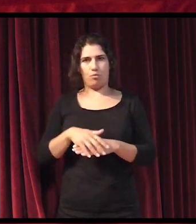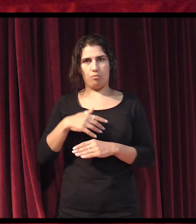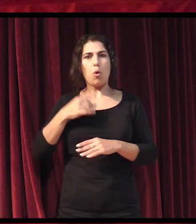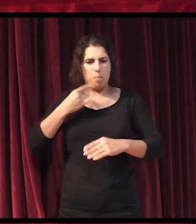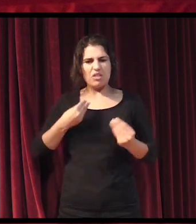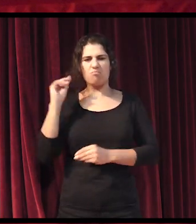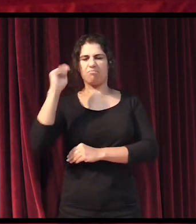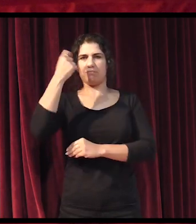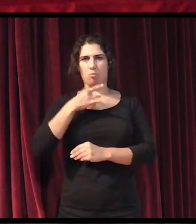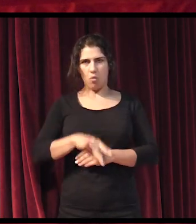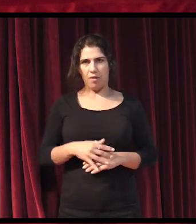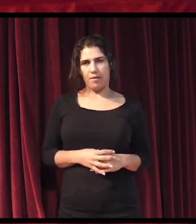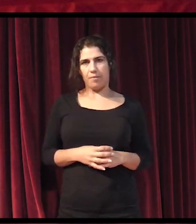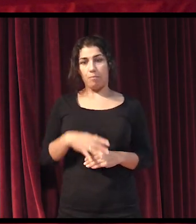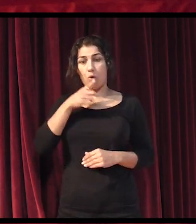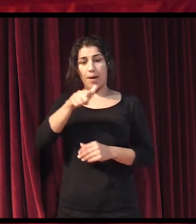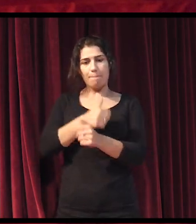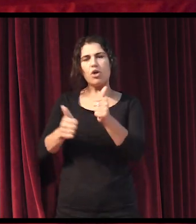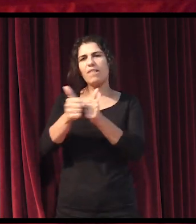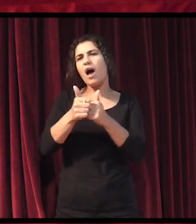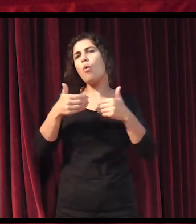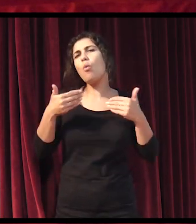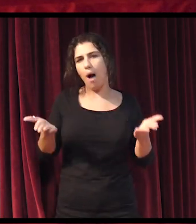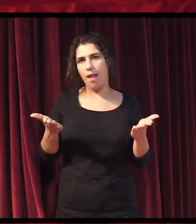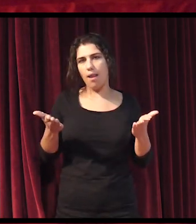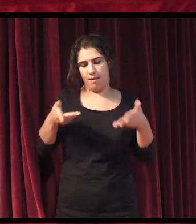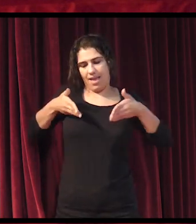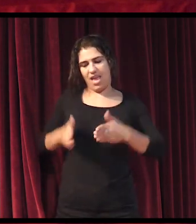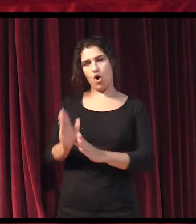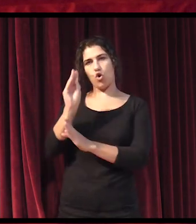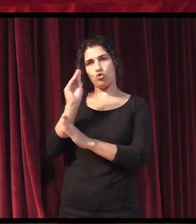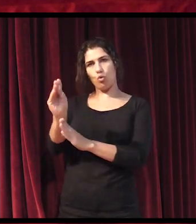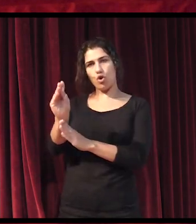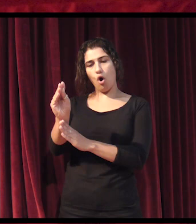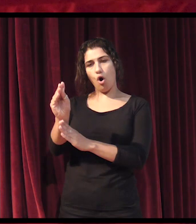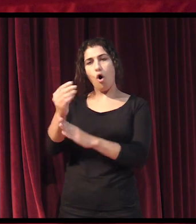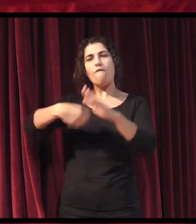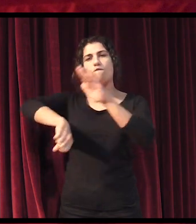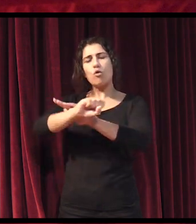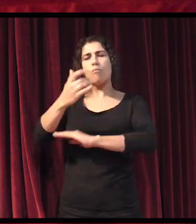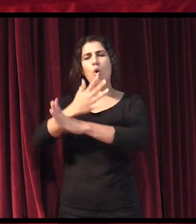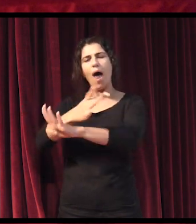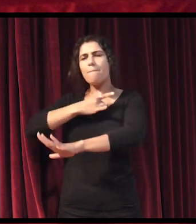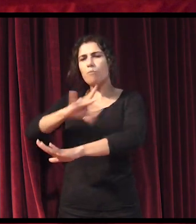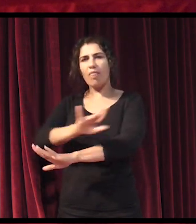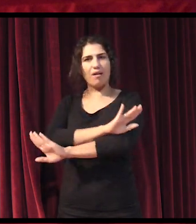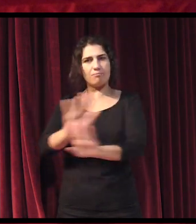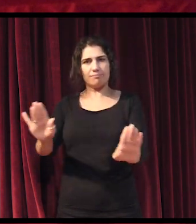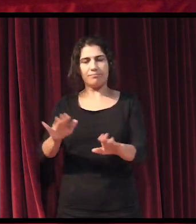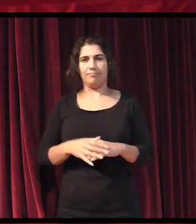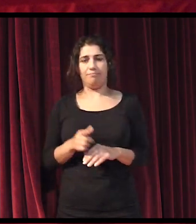posible, porque creo que lo prioritario aquí es que tu hijo pueda jugar al fútbol. Eso es lo